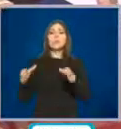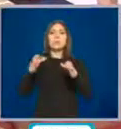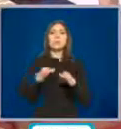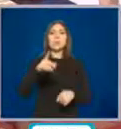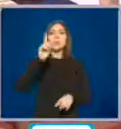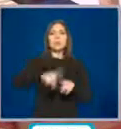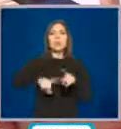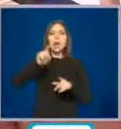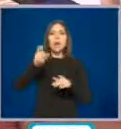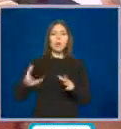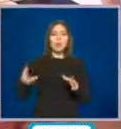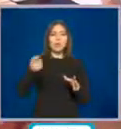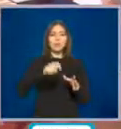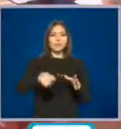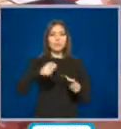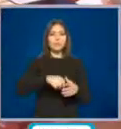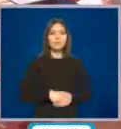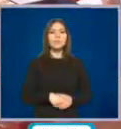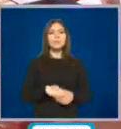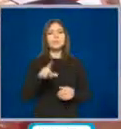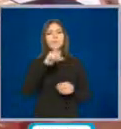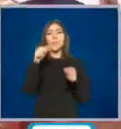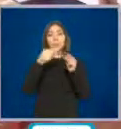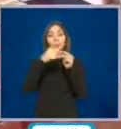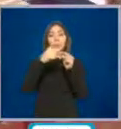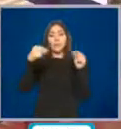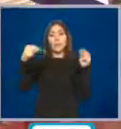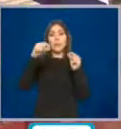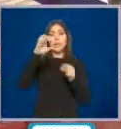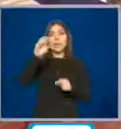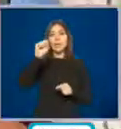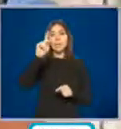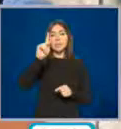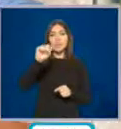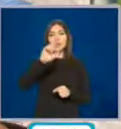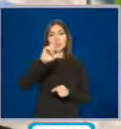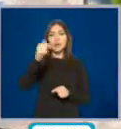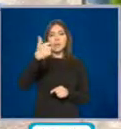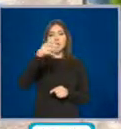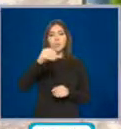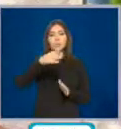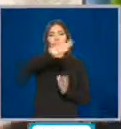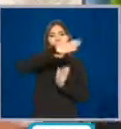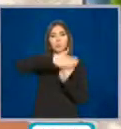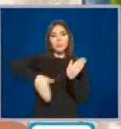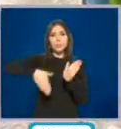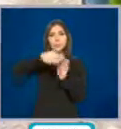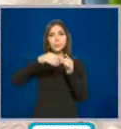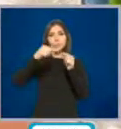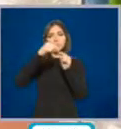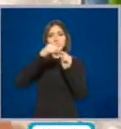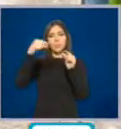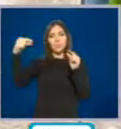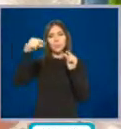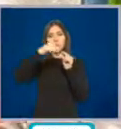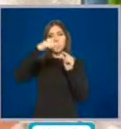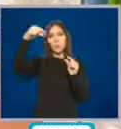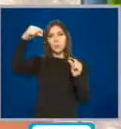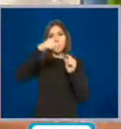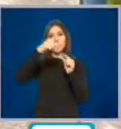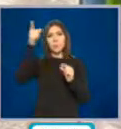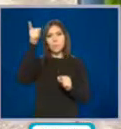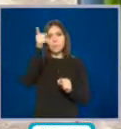con nuestros espárragos, los vamos a cortar en diagonal y los vamos a mezclar. Ah, miren, Quique, diagonal, ante todo la presentación. Es correcto. Del otro lado, Quique.